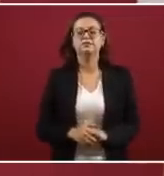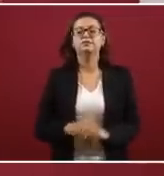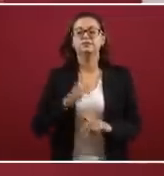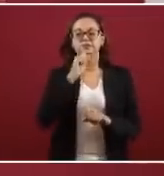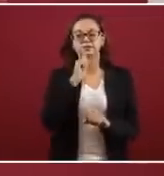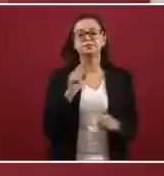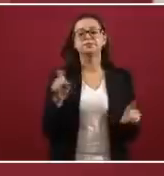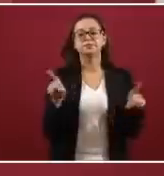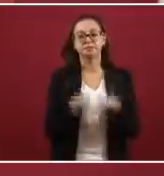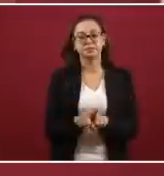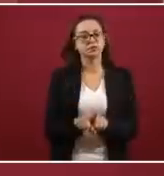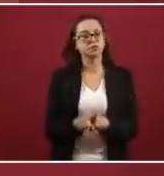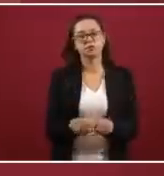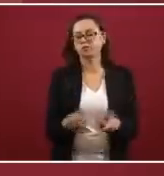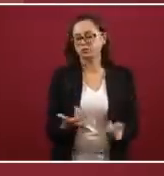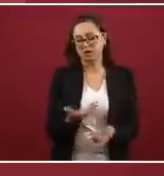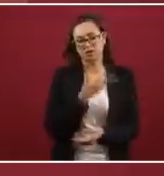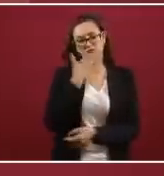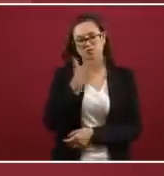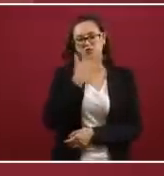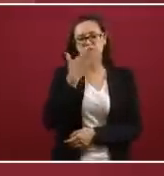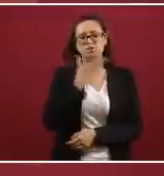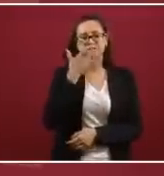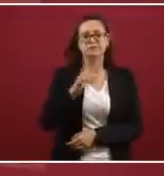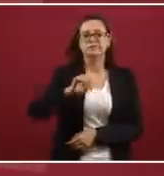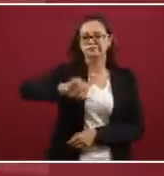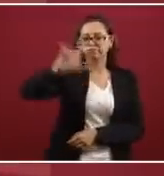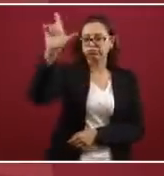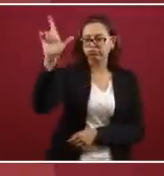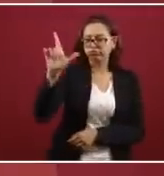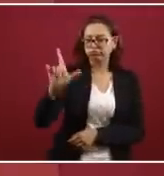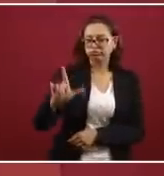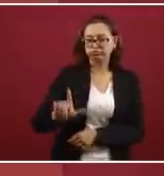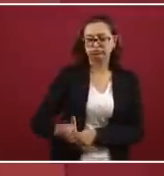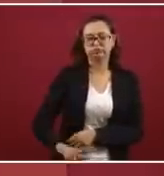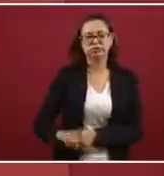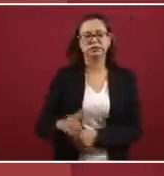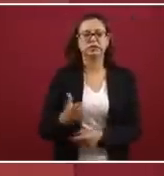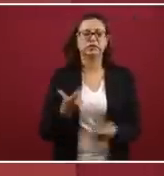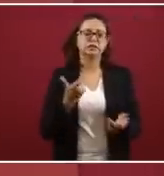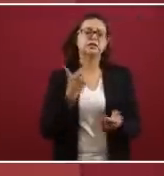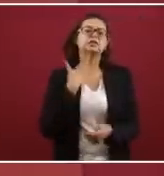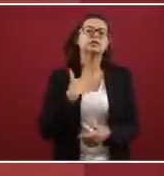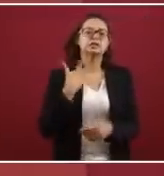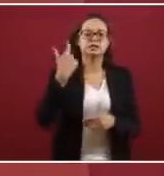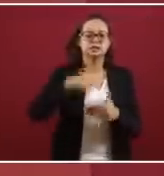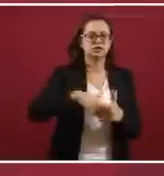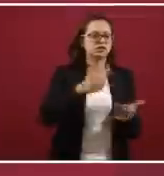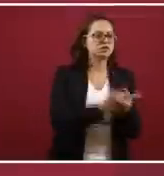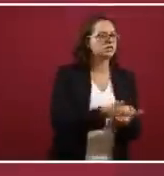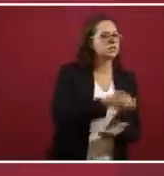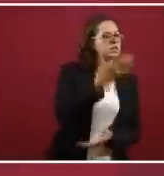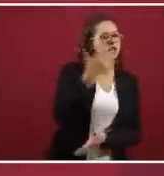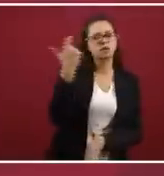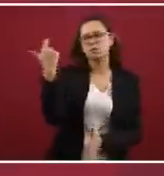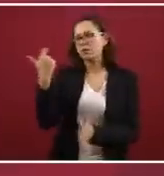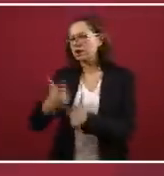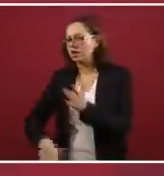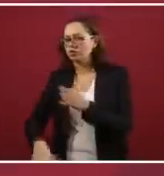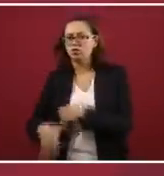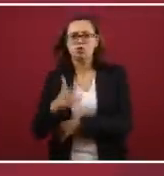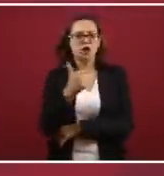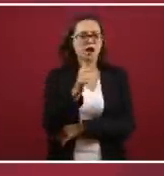como todos los lunes, vamos a dar a conocer el quién es quién en los precios de los